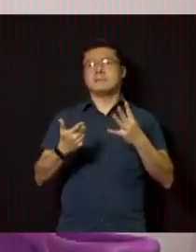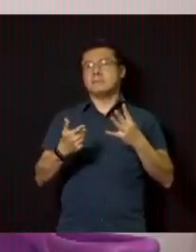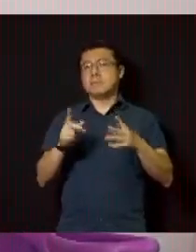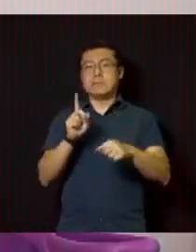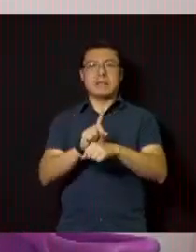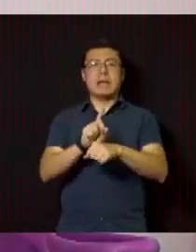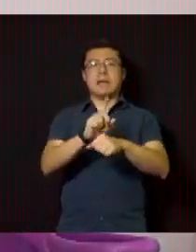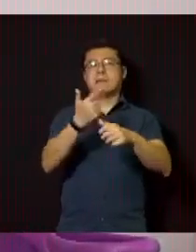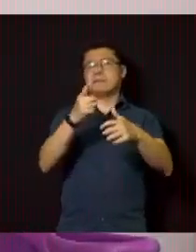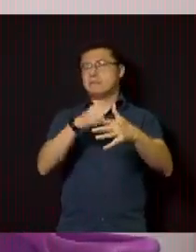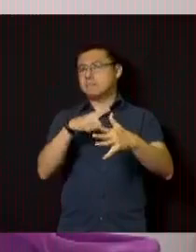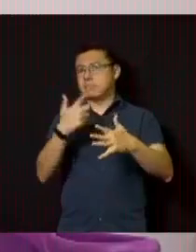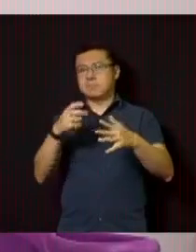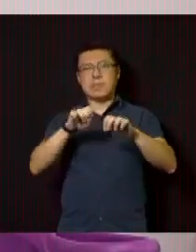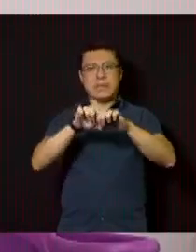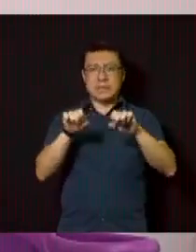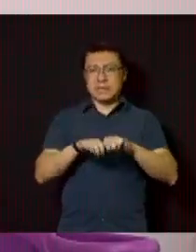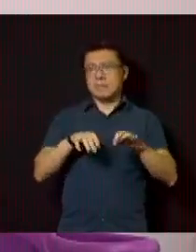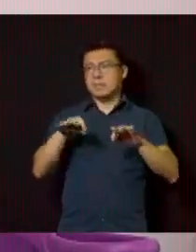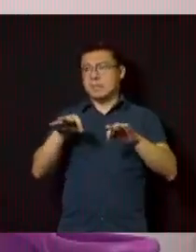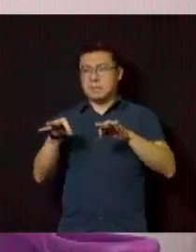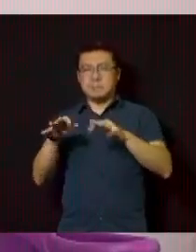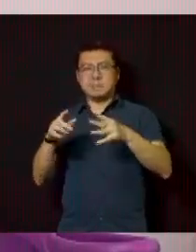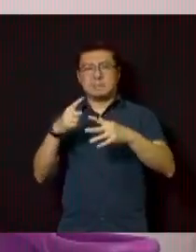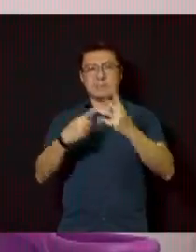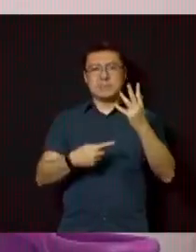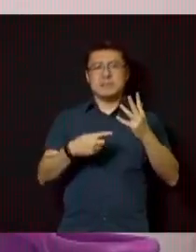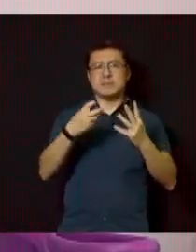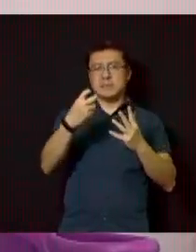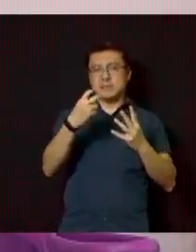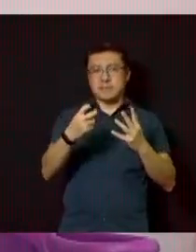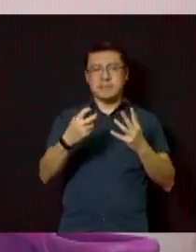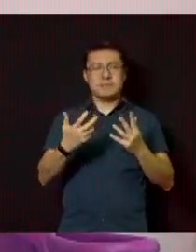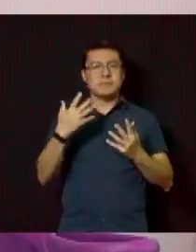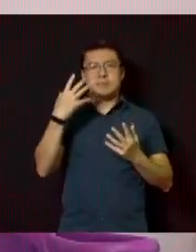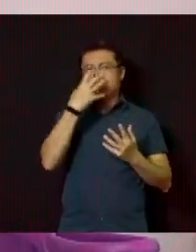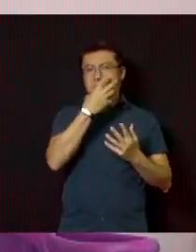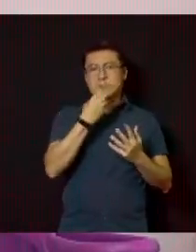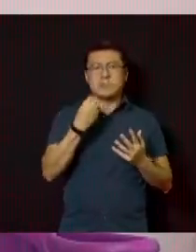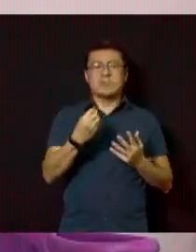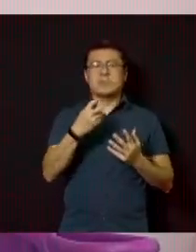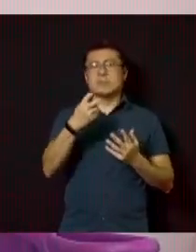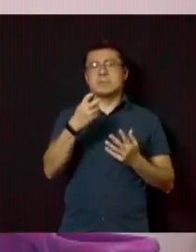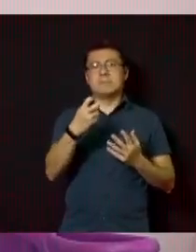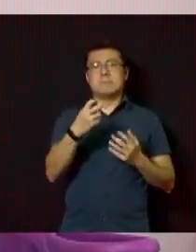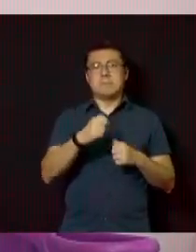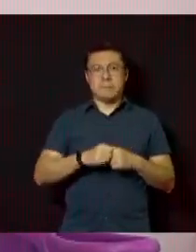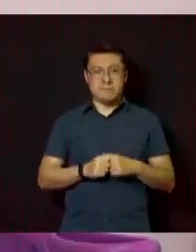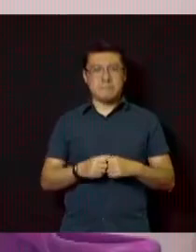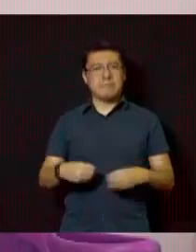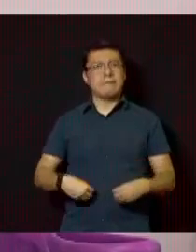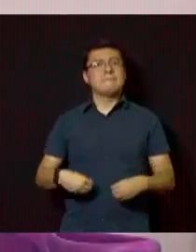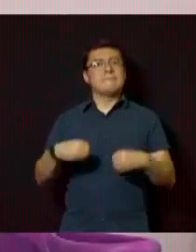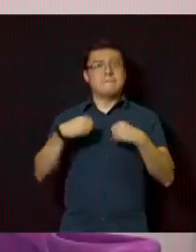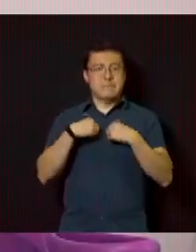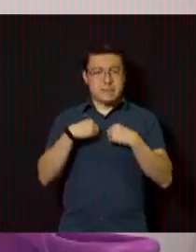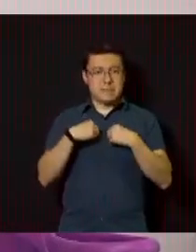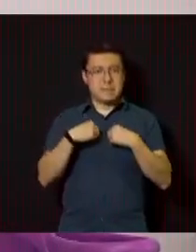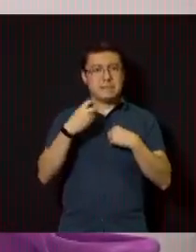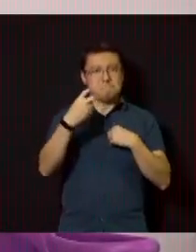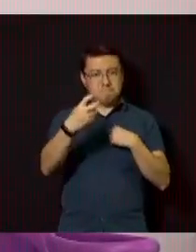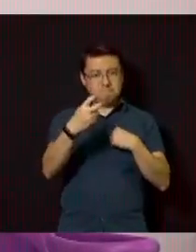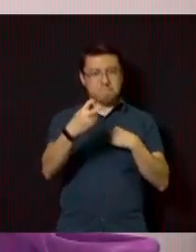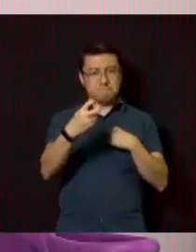de trabajo. Y esto de construir nuestro equipo de trabajo es grandioso porque es pasar esta oportunidad que llegó a tu vida a otras personas.